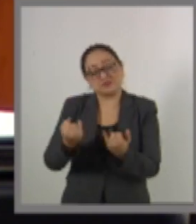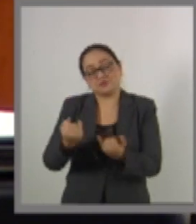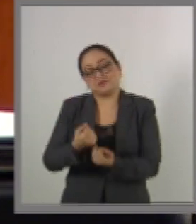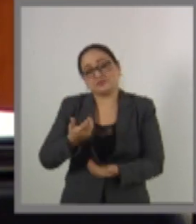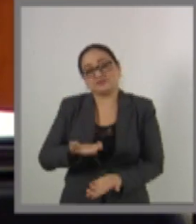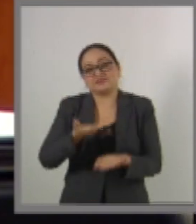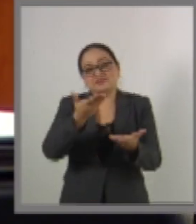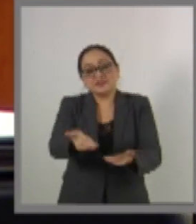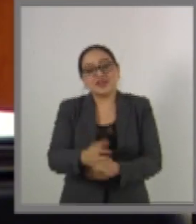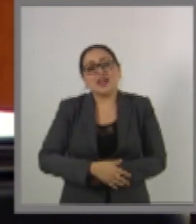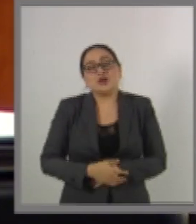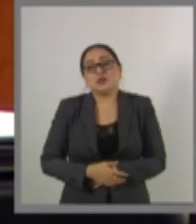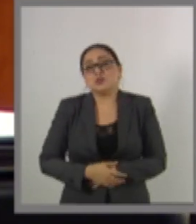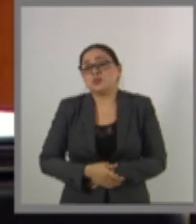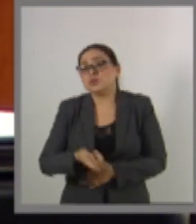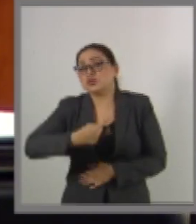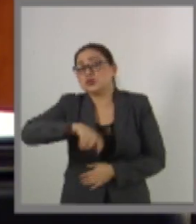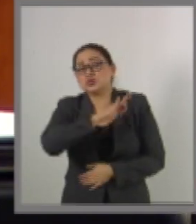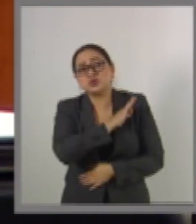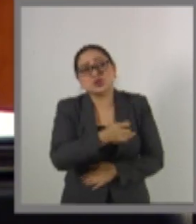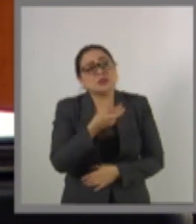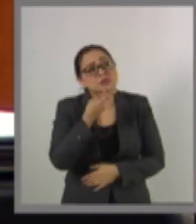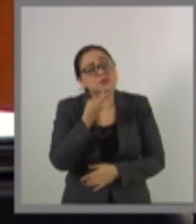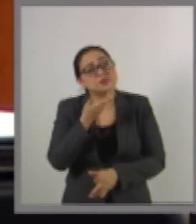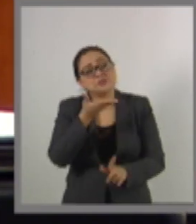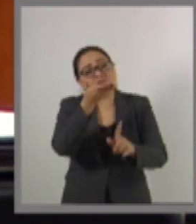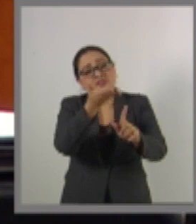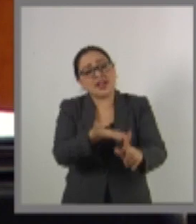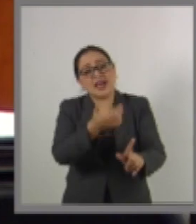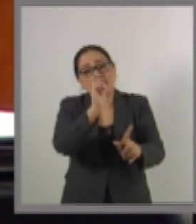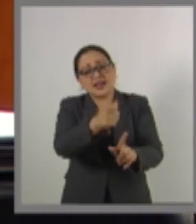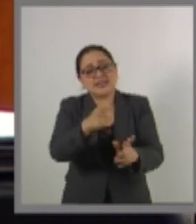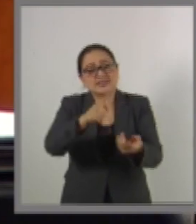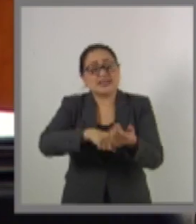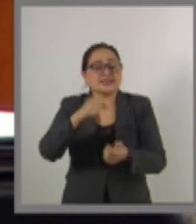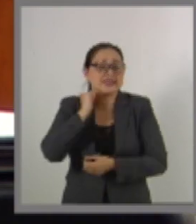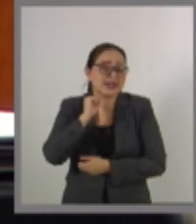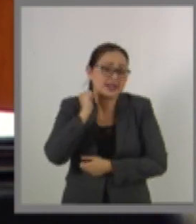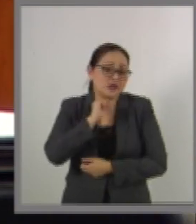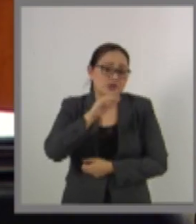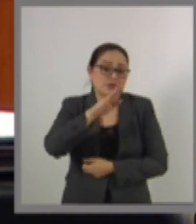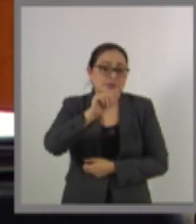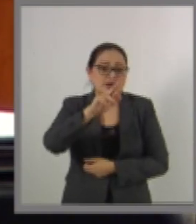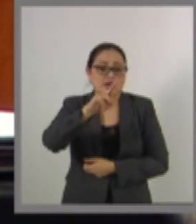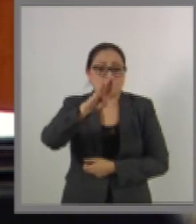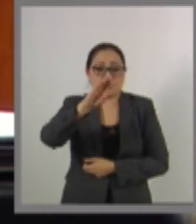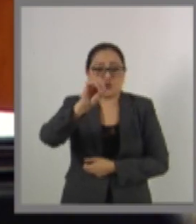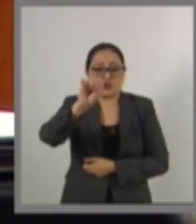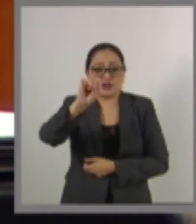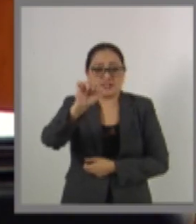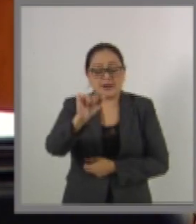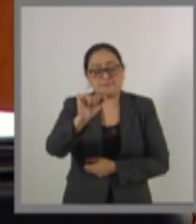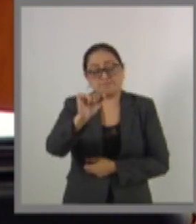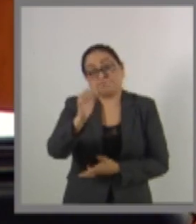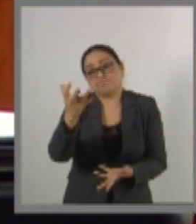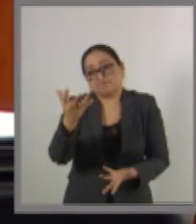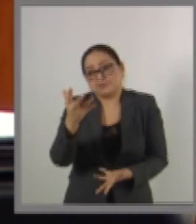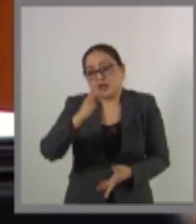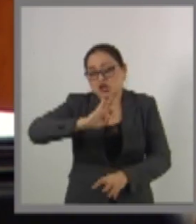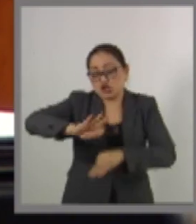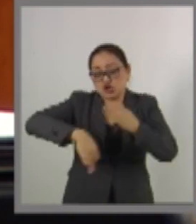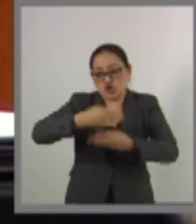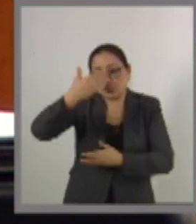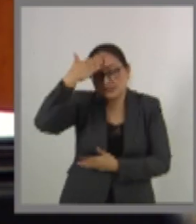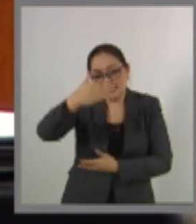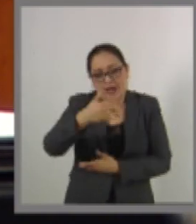¿qué se puede decir o qué se puede hablar del senador Miguel Barbosa? Creo que todos hemos tenido palabras de